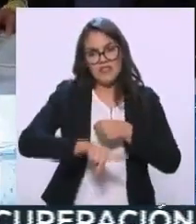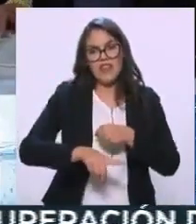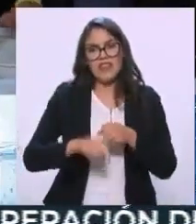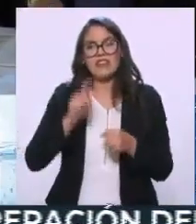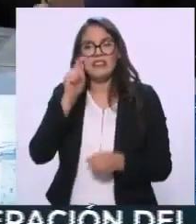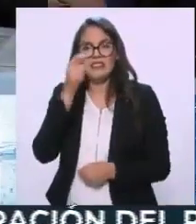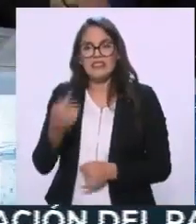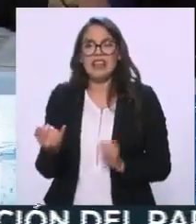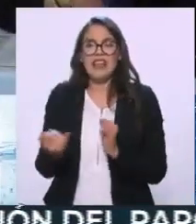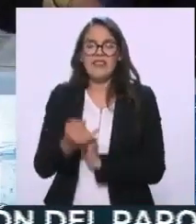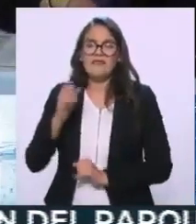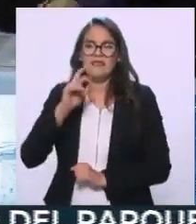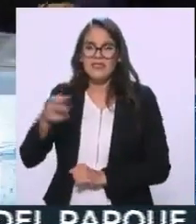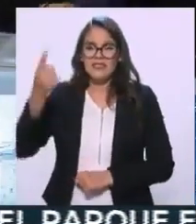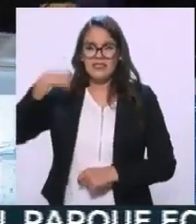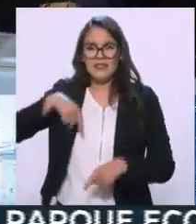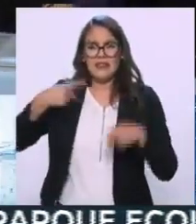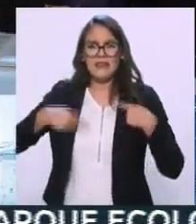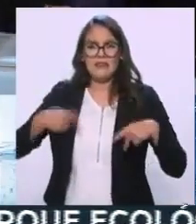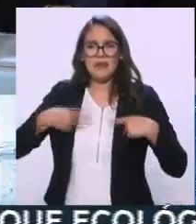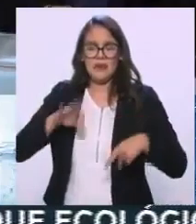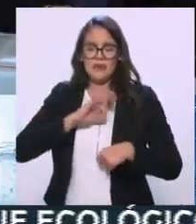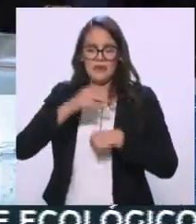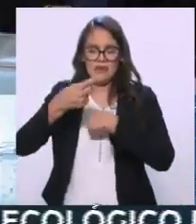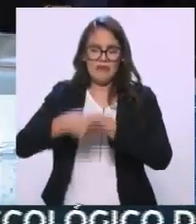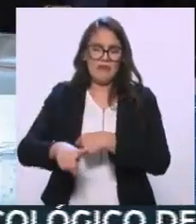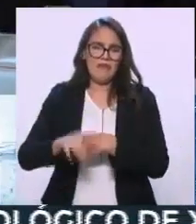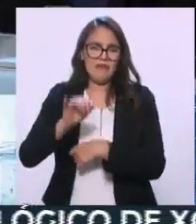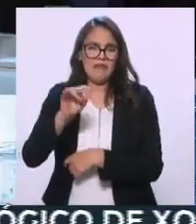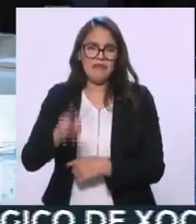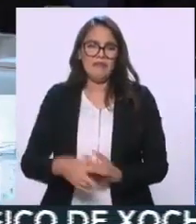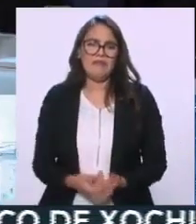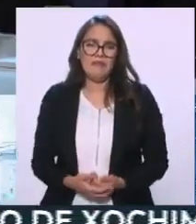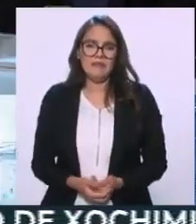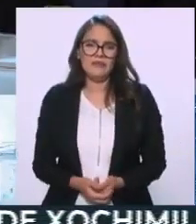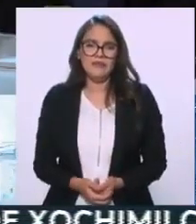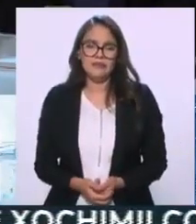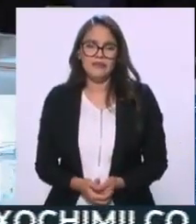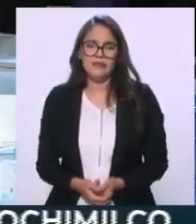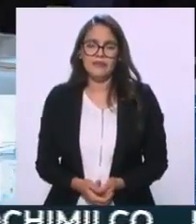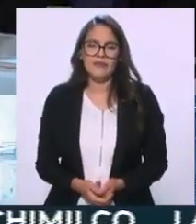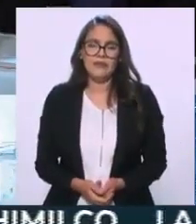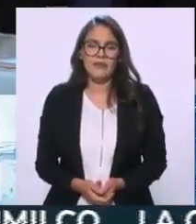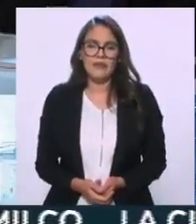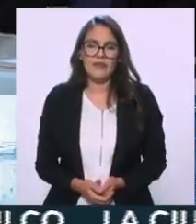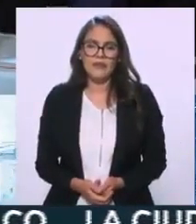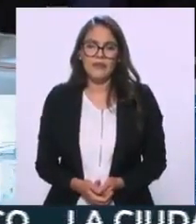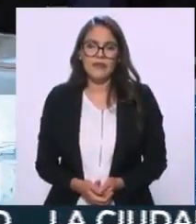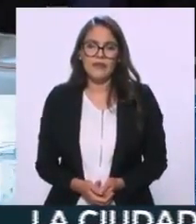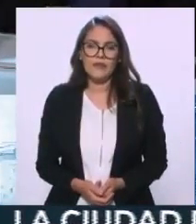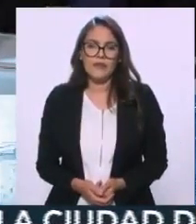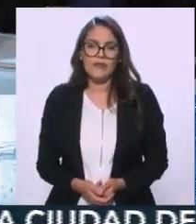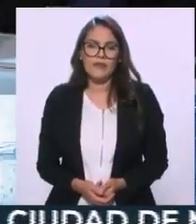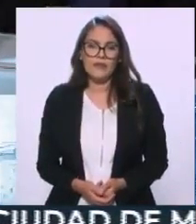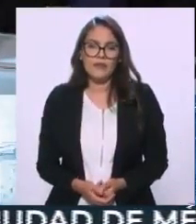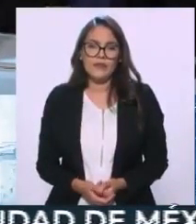subjetivos, que generan en las personas. Sí, evidentemente. Es evidente. Por